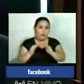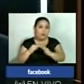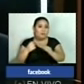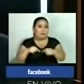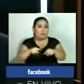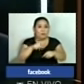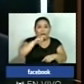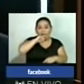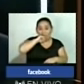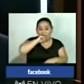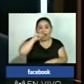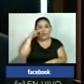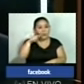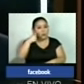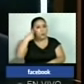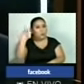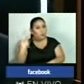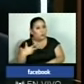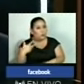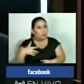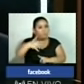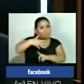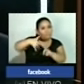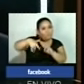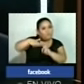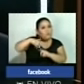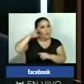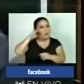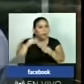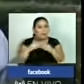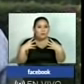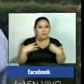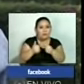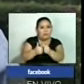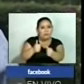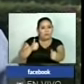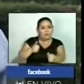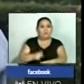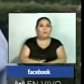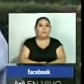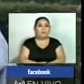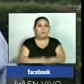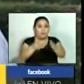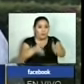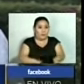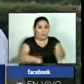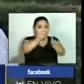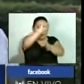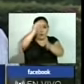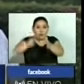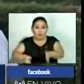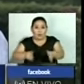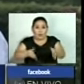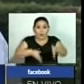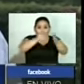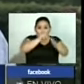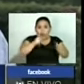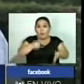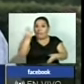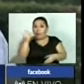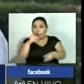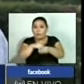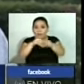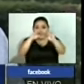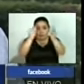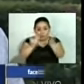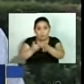pobreza. Es una grave situación de retroceso social. Hay diferentes instituciones como el Banco Mundial, como el Fondo Monetario, que